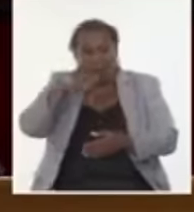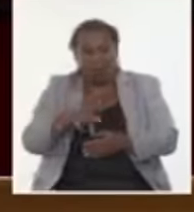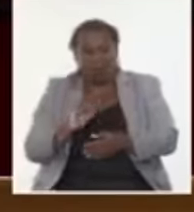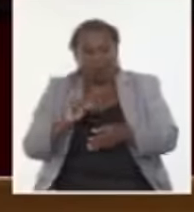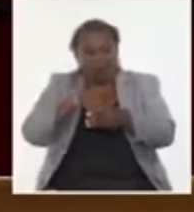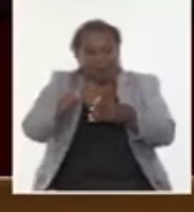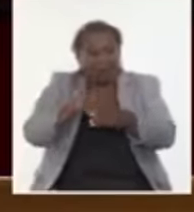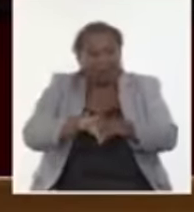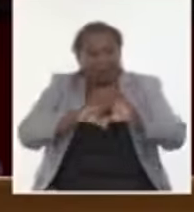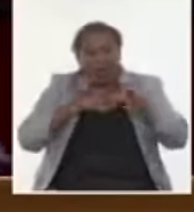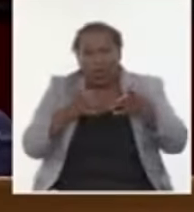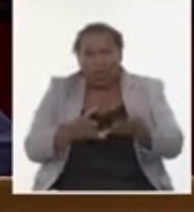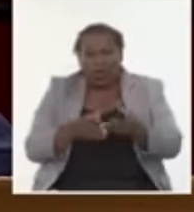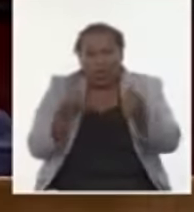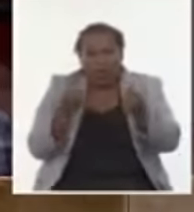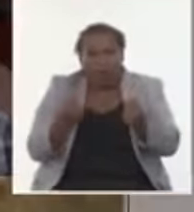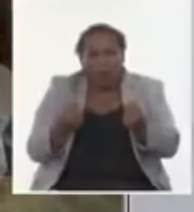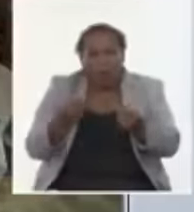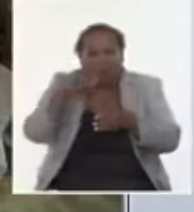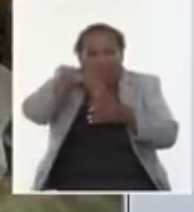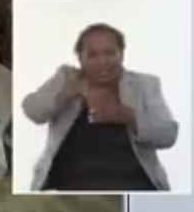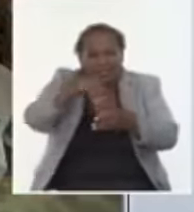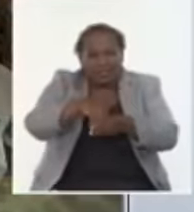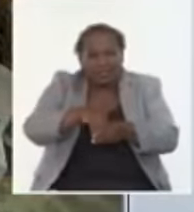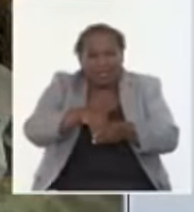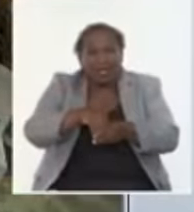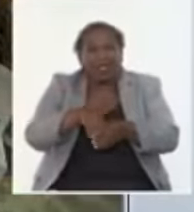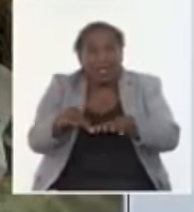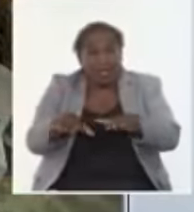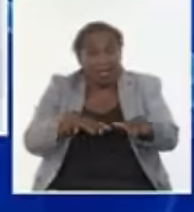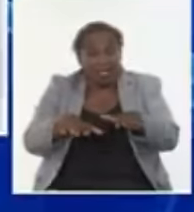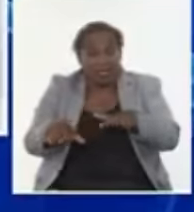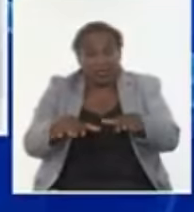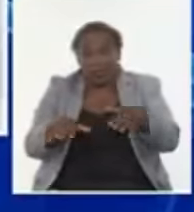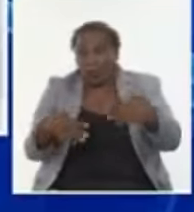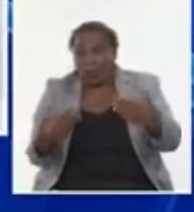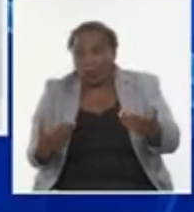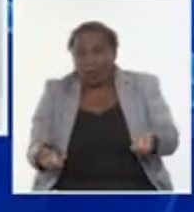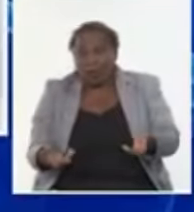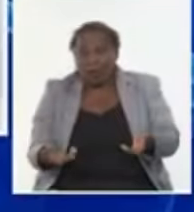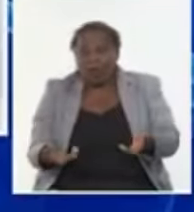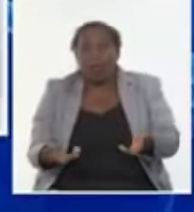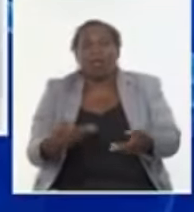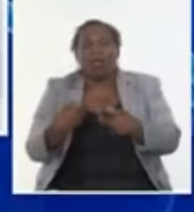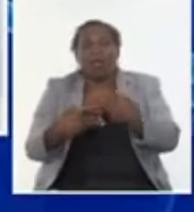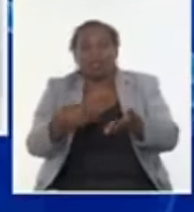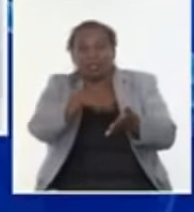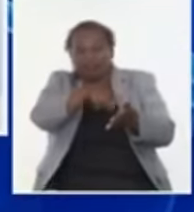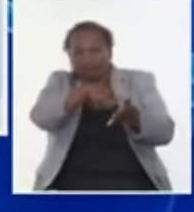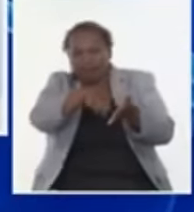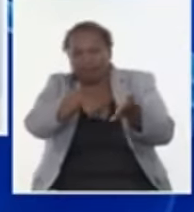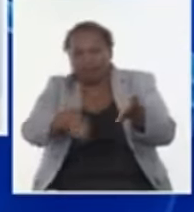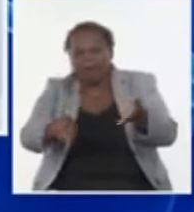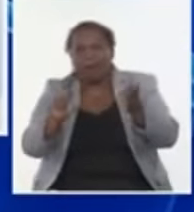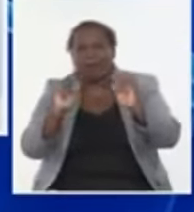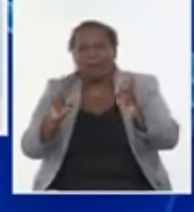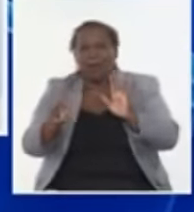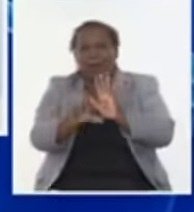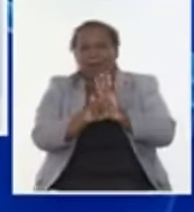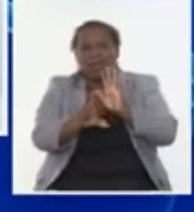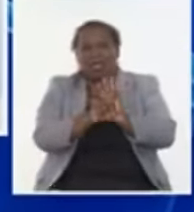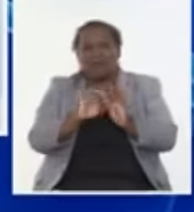actores económicos, las acciones desarrolladas han estado enfocadas a la elaboración de la política para la ley de empresas,